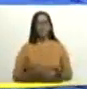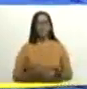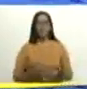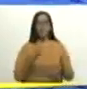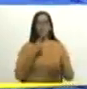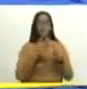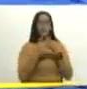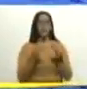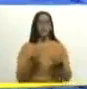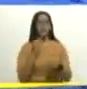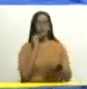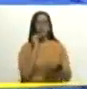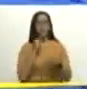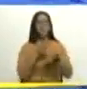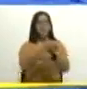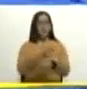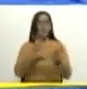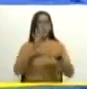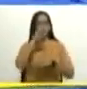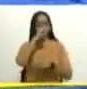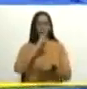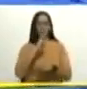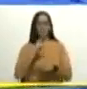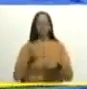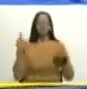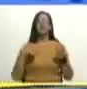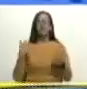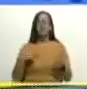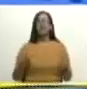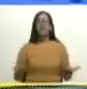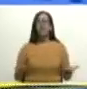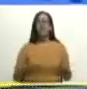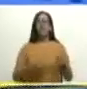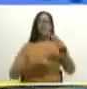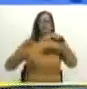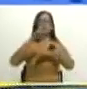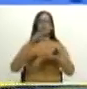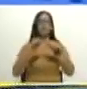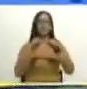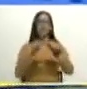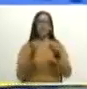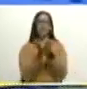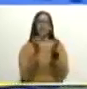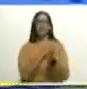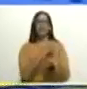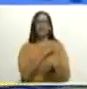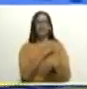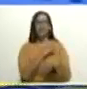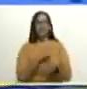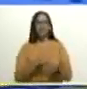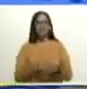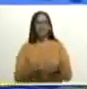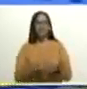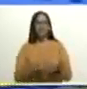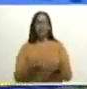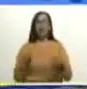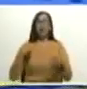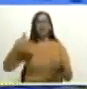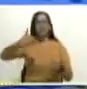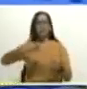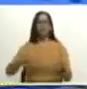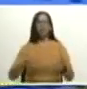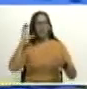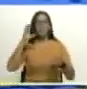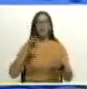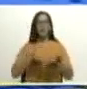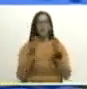todos los muchachos que se graduaron en quinto año, ya tienen garantizado su cupo para seguir estudiando la carrera universitaria a la cual tienen derecho. ¿Qué país del